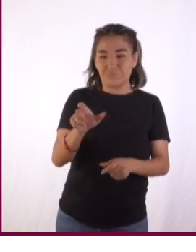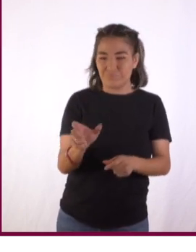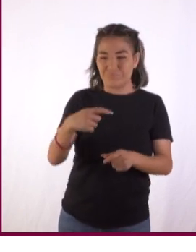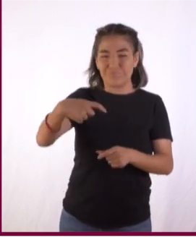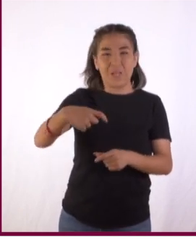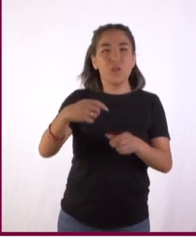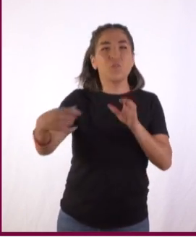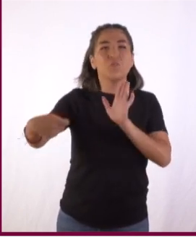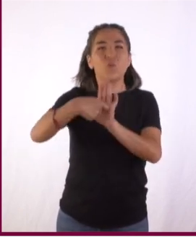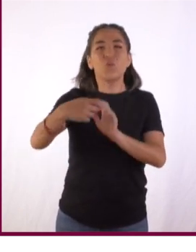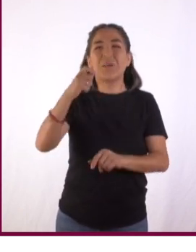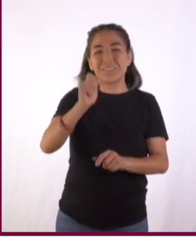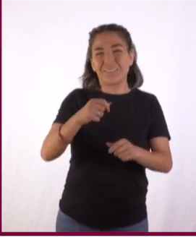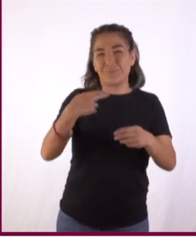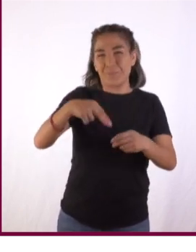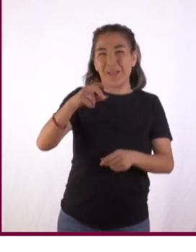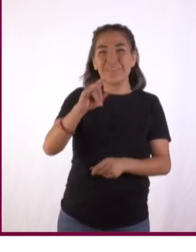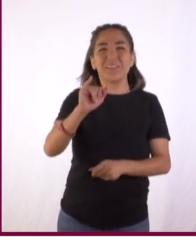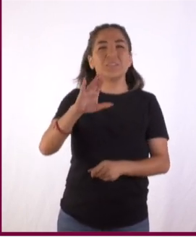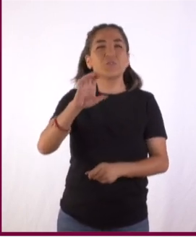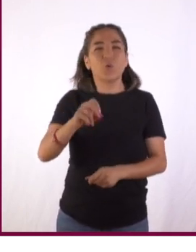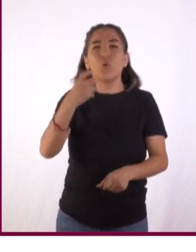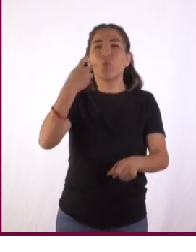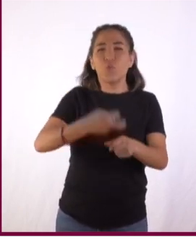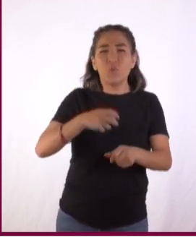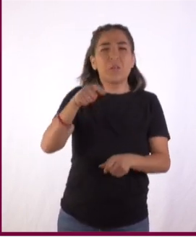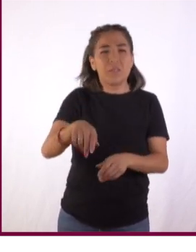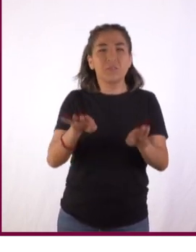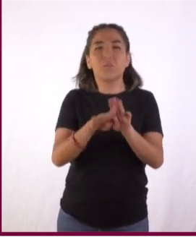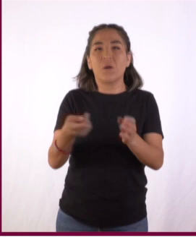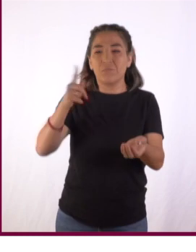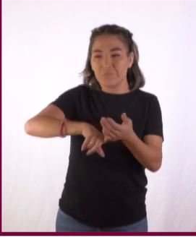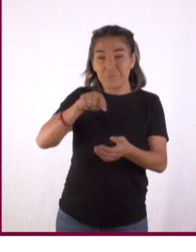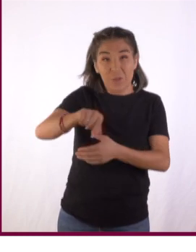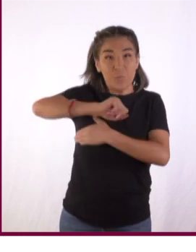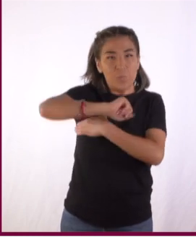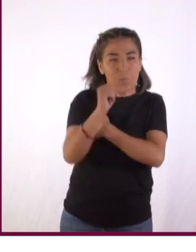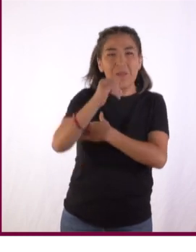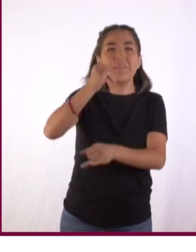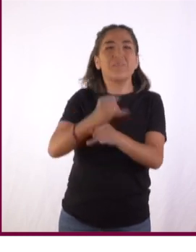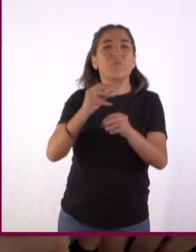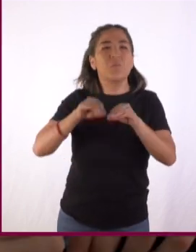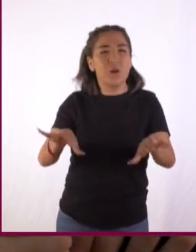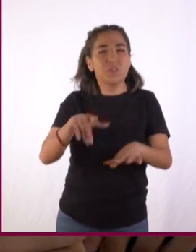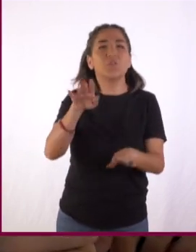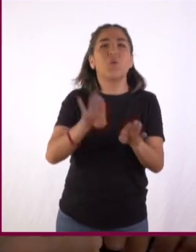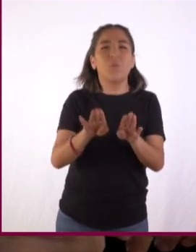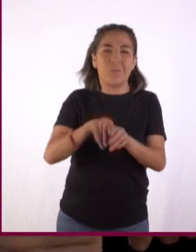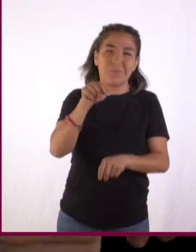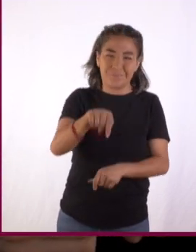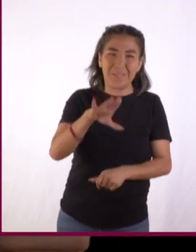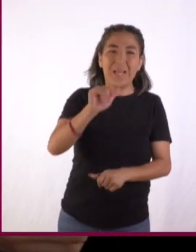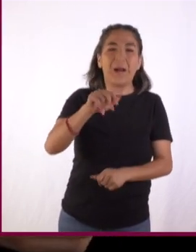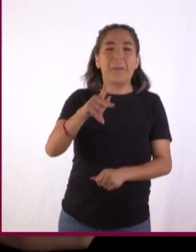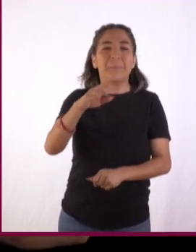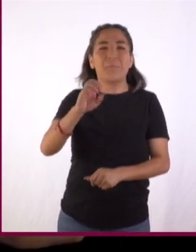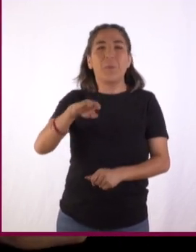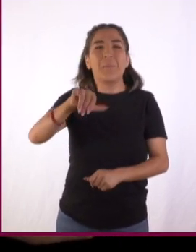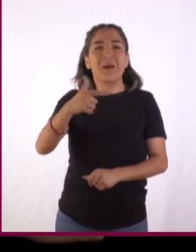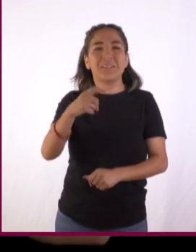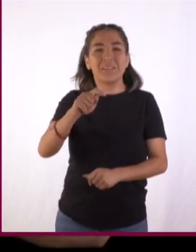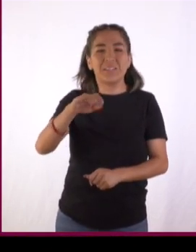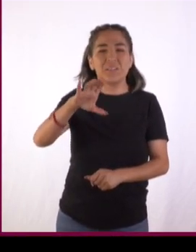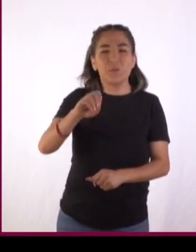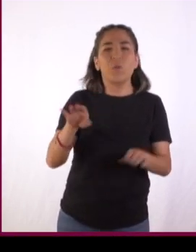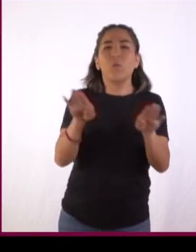utilizan en el disco duro materiales ferromagnéticos y ahí se guarda información por medio de campos